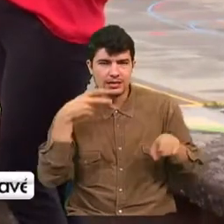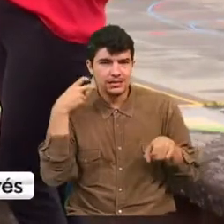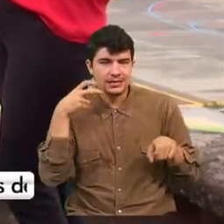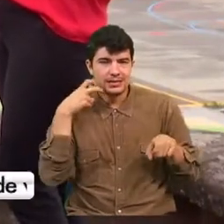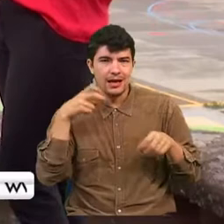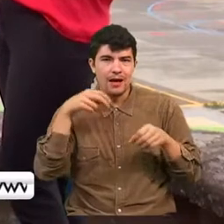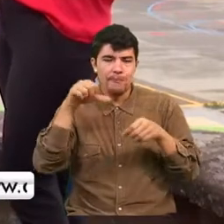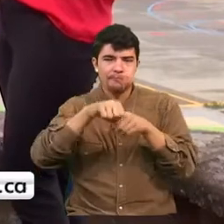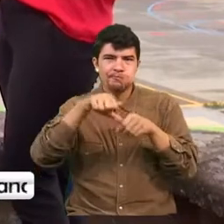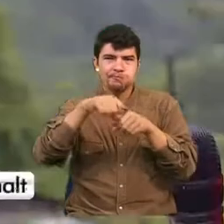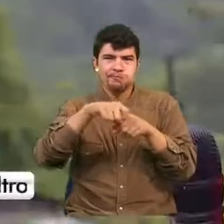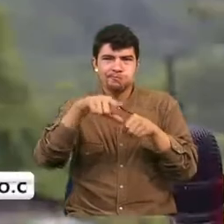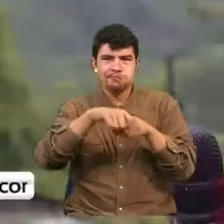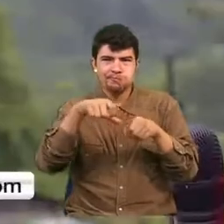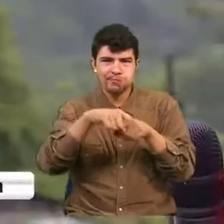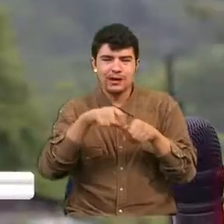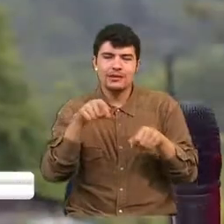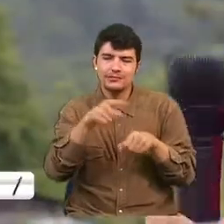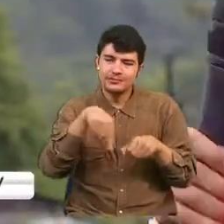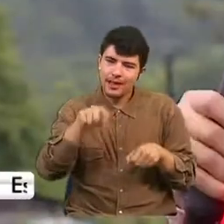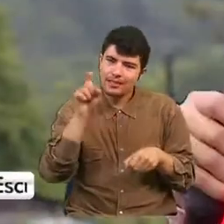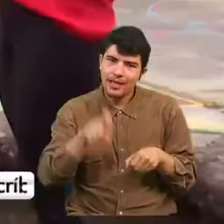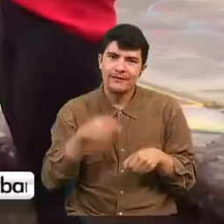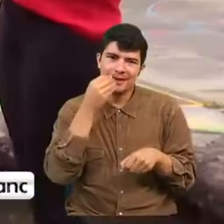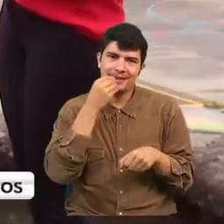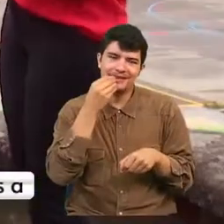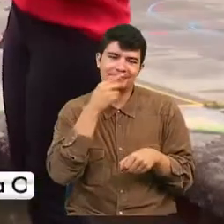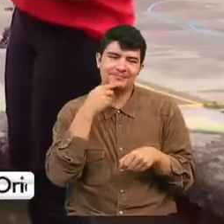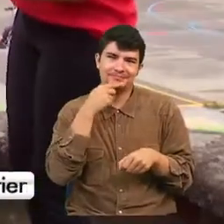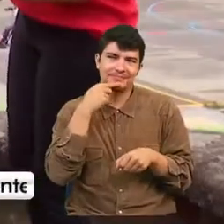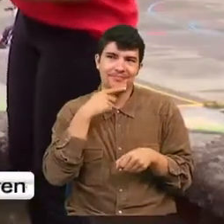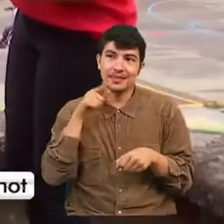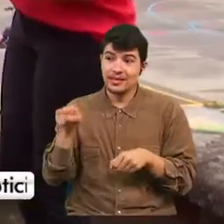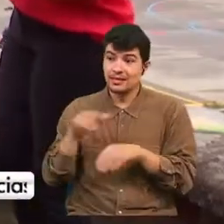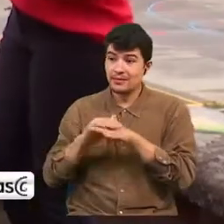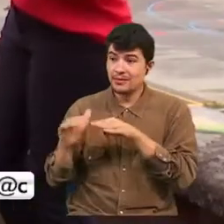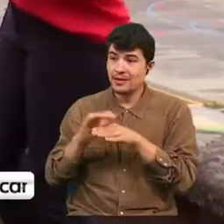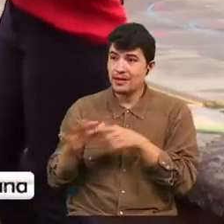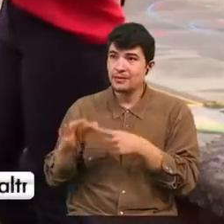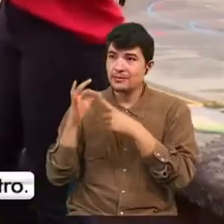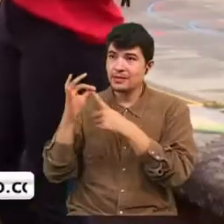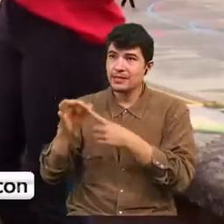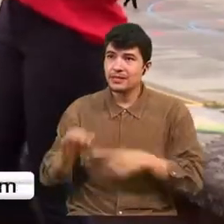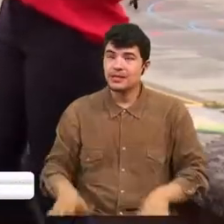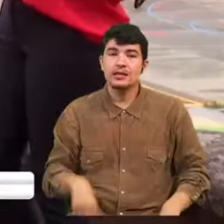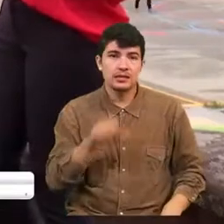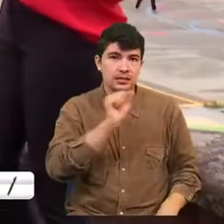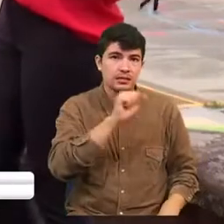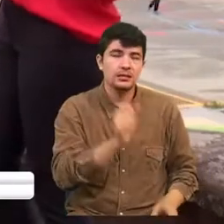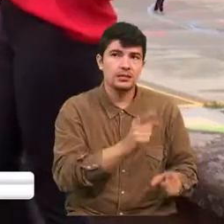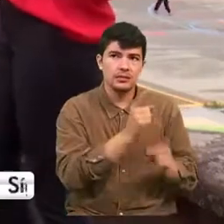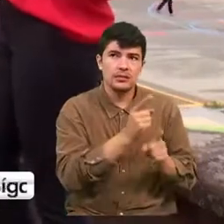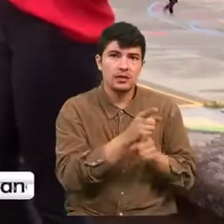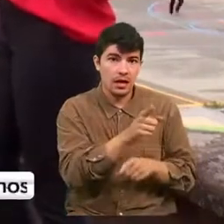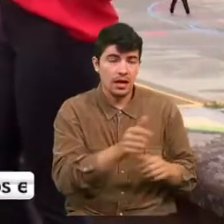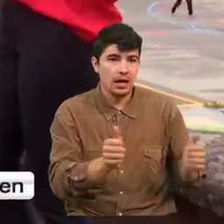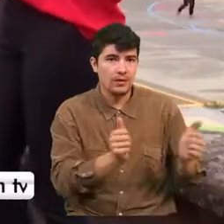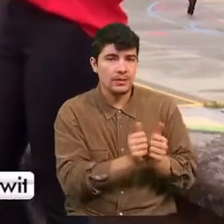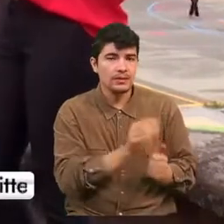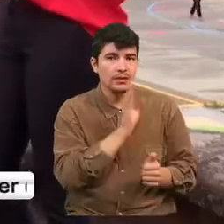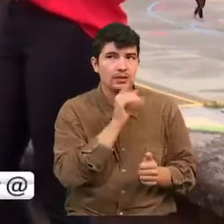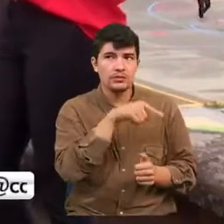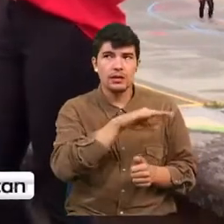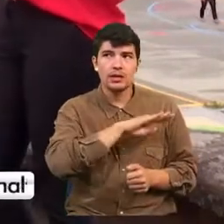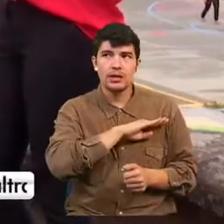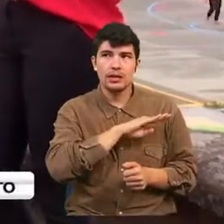que no se pueden ir de aquí de la provincia sin disfrutarlo. Bueno, tenemos acá un invitado muy especial, John. Así es, María. Precisamente se cuenta con nosotros ahora el